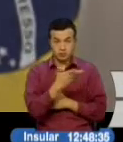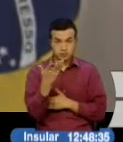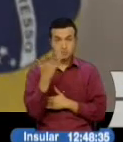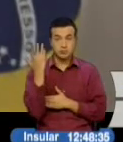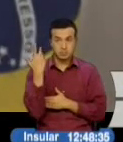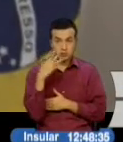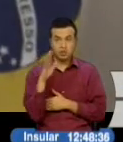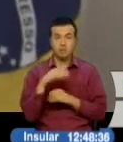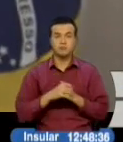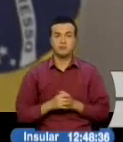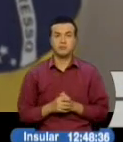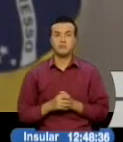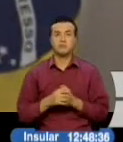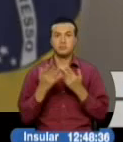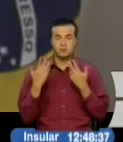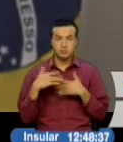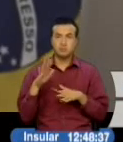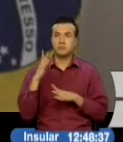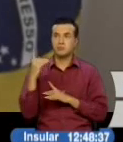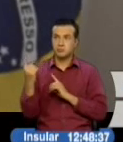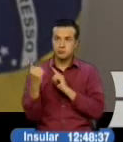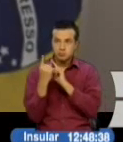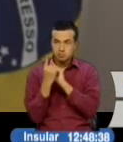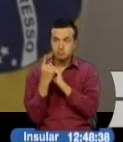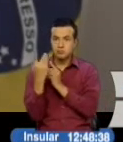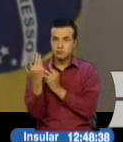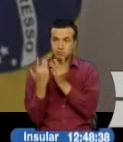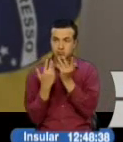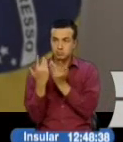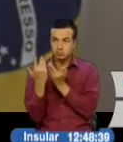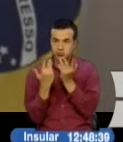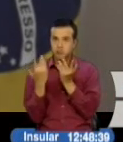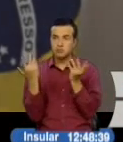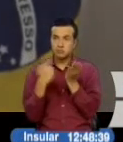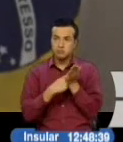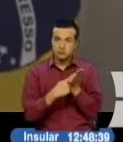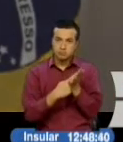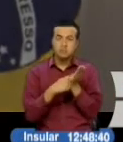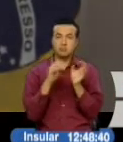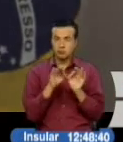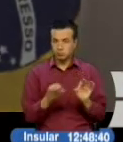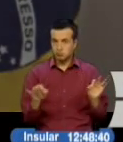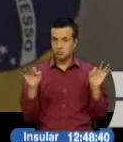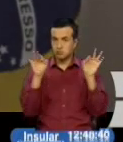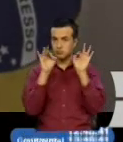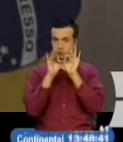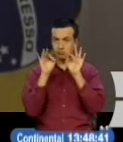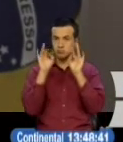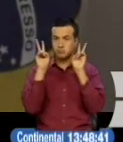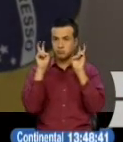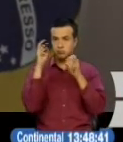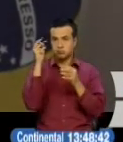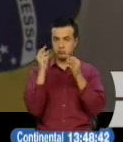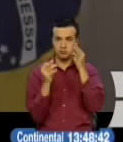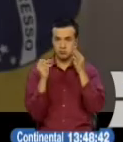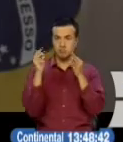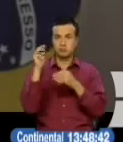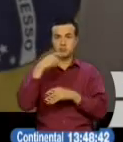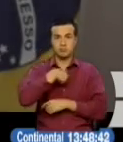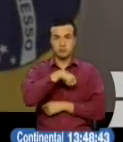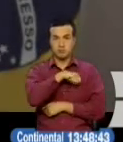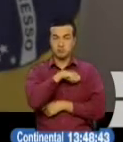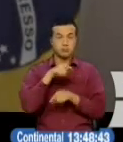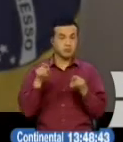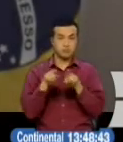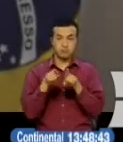tendremos ya una aproximación para tener las reuniones que corresponden con el sistema de justicia en España, que también